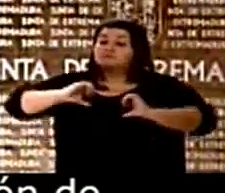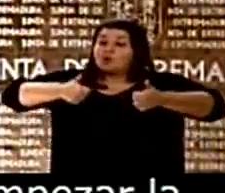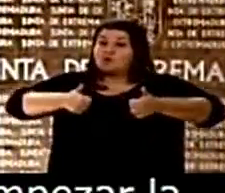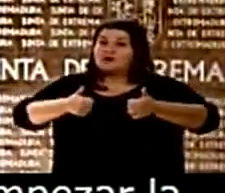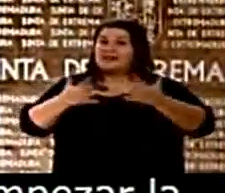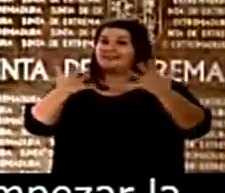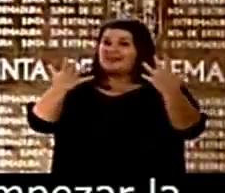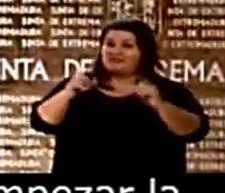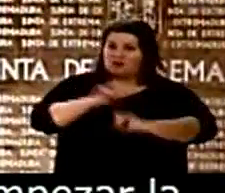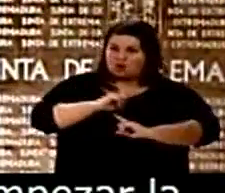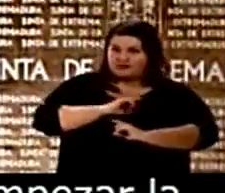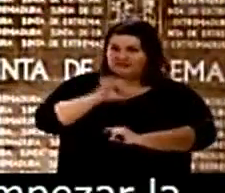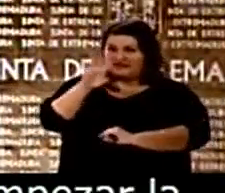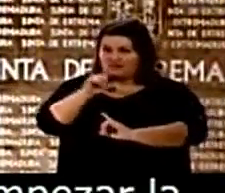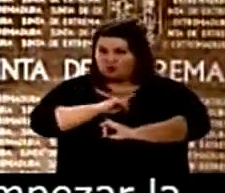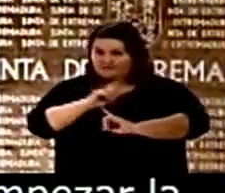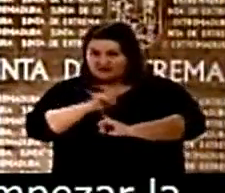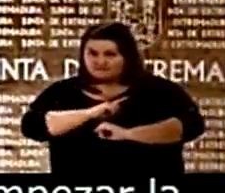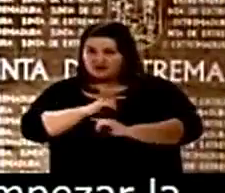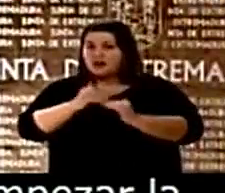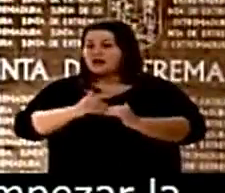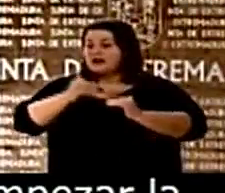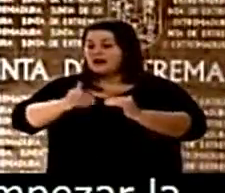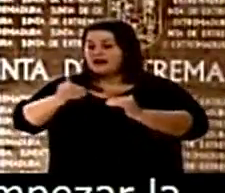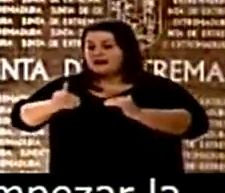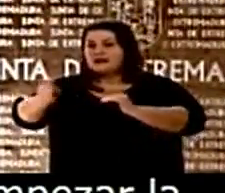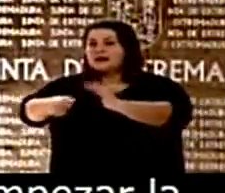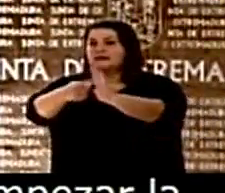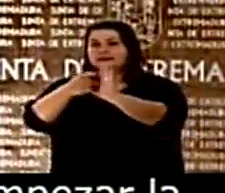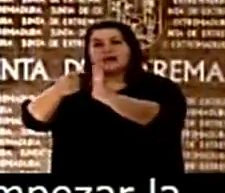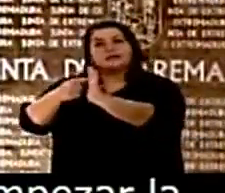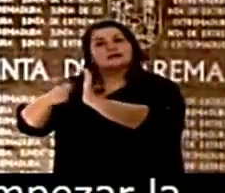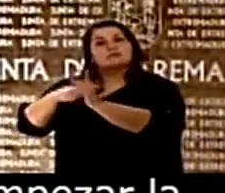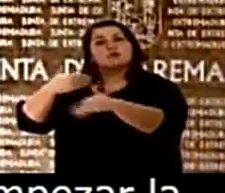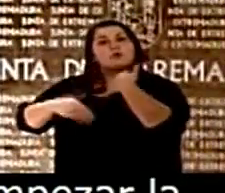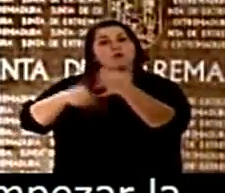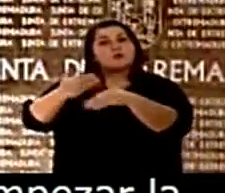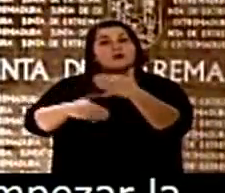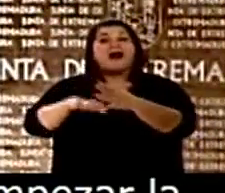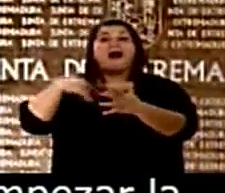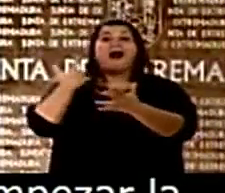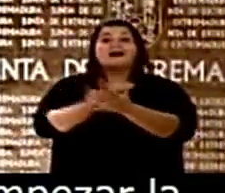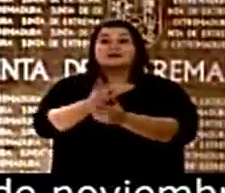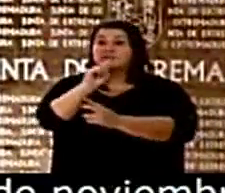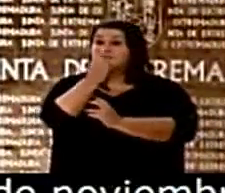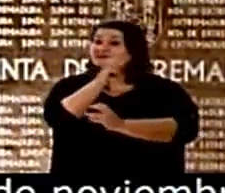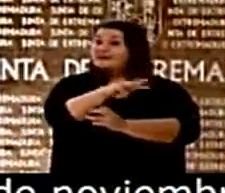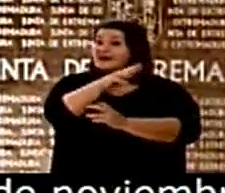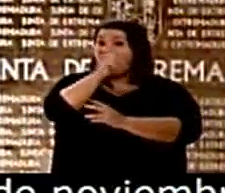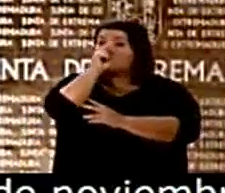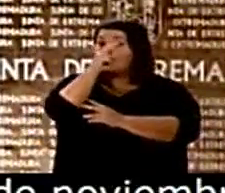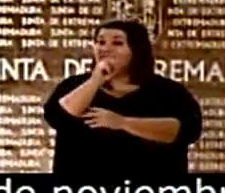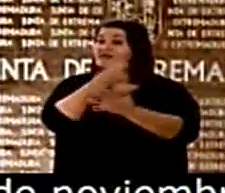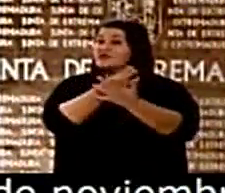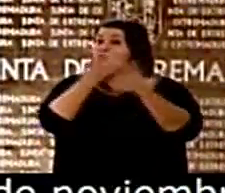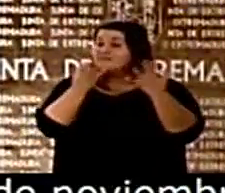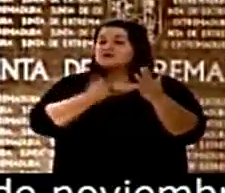10 de noviembre, 15 de noviembre y así sucesivamente hasta el primer trimestre de